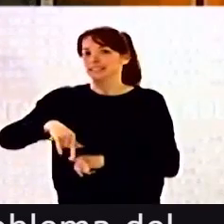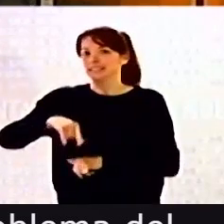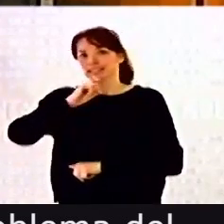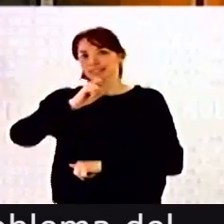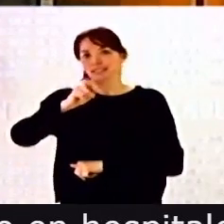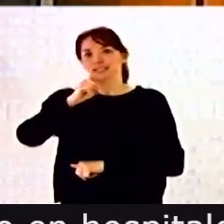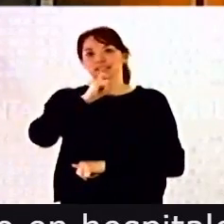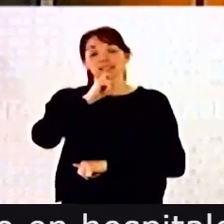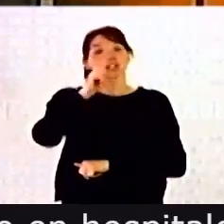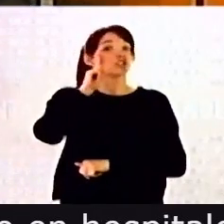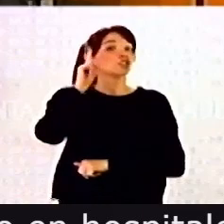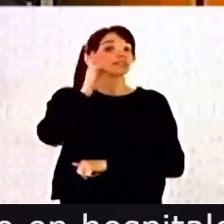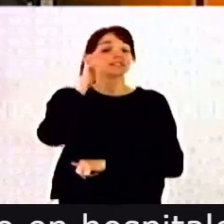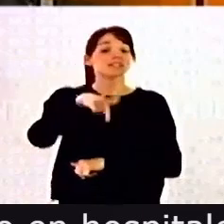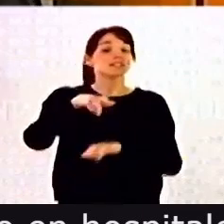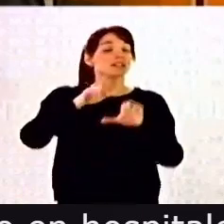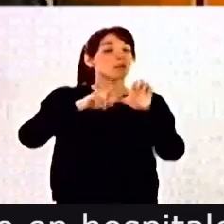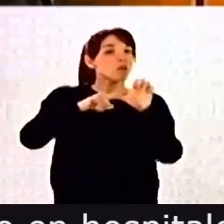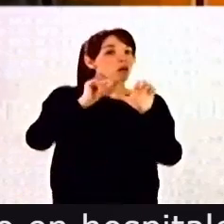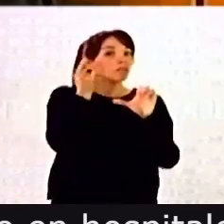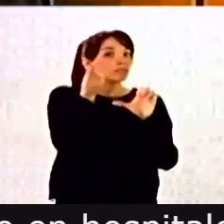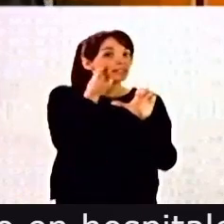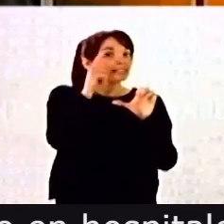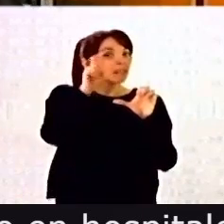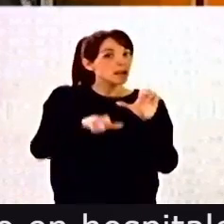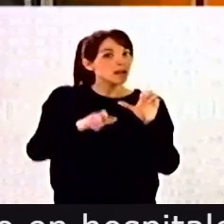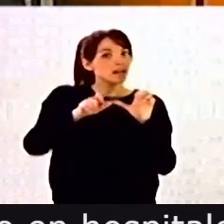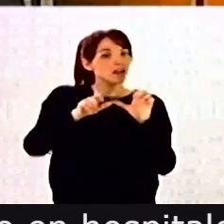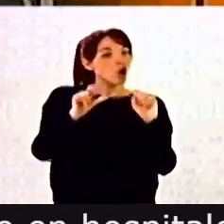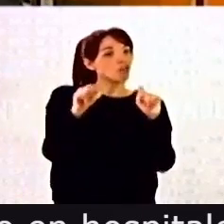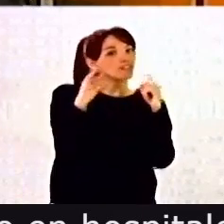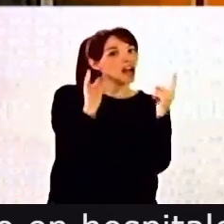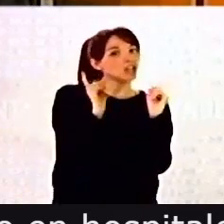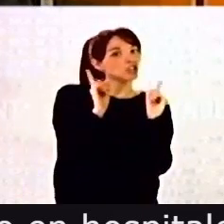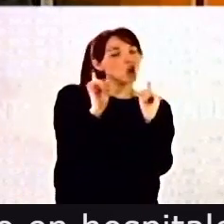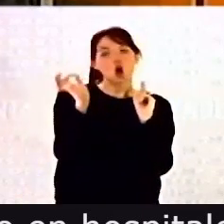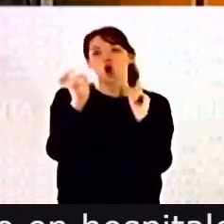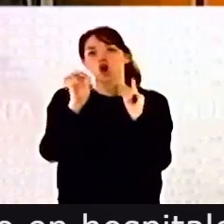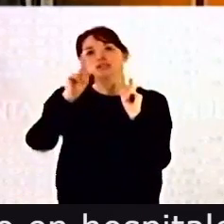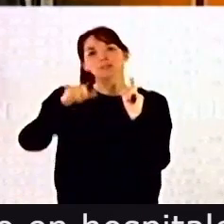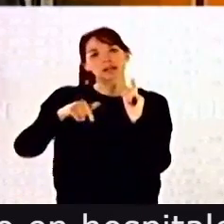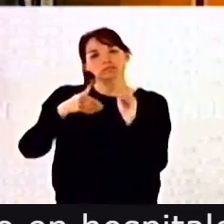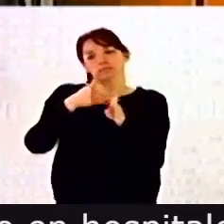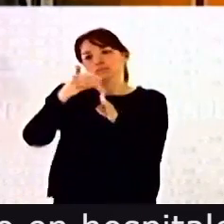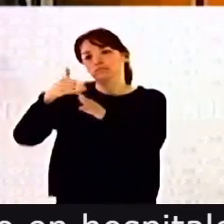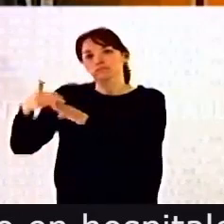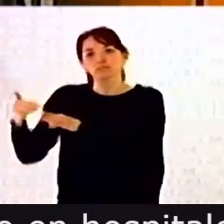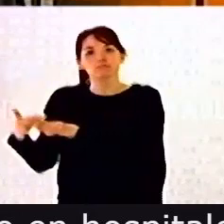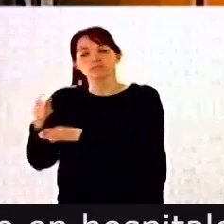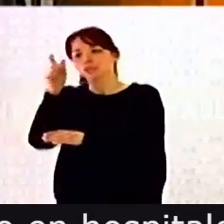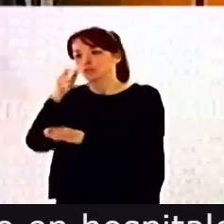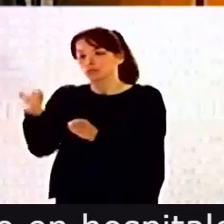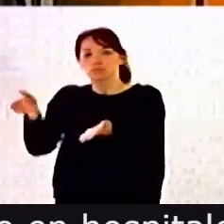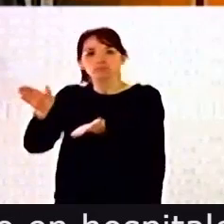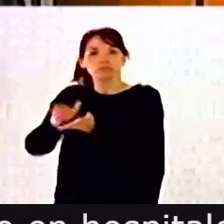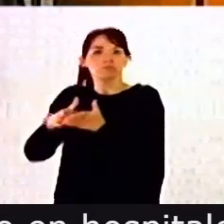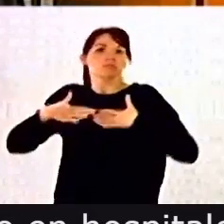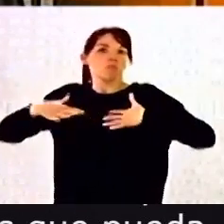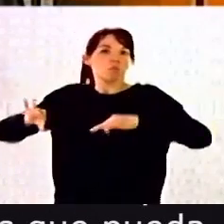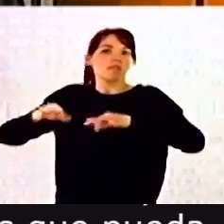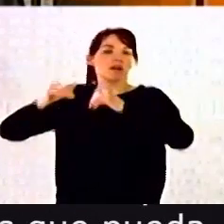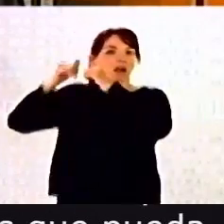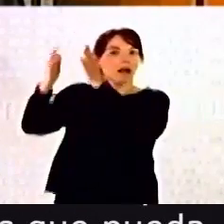como fallecidos, se tiene en cuenta también dentro de ese recuento oficial todo ese tipo de fallecimientos que pueda haber en domicilios,